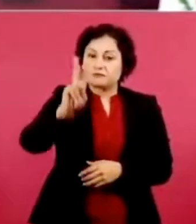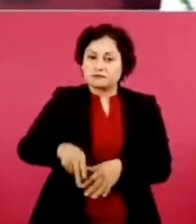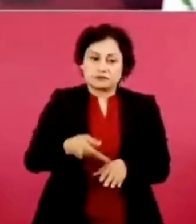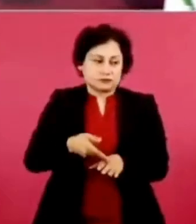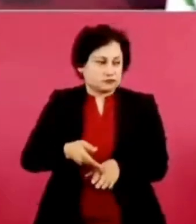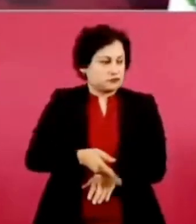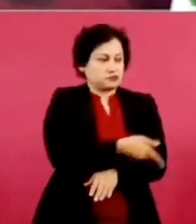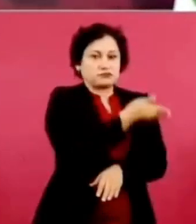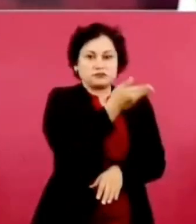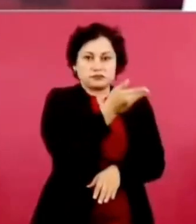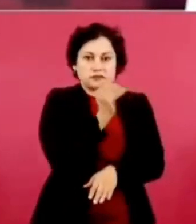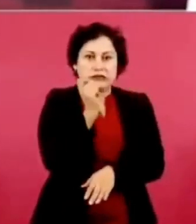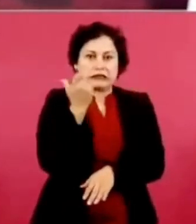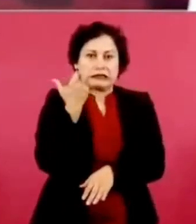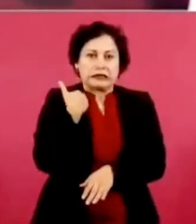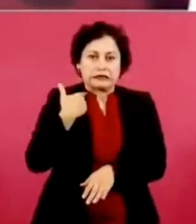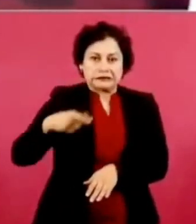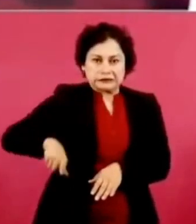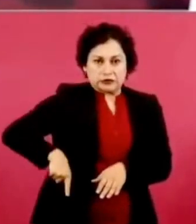enraizada.